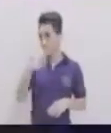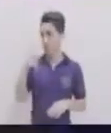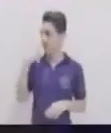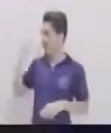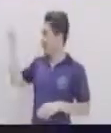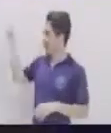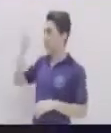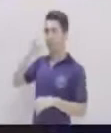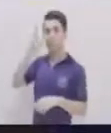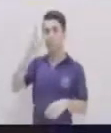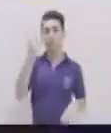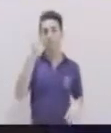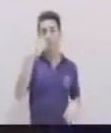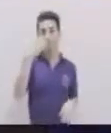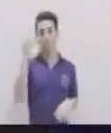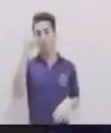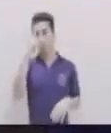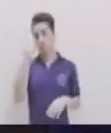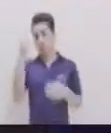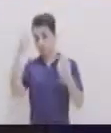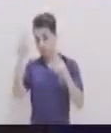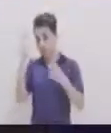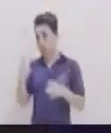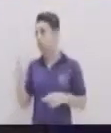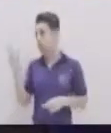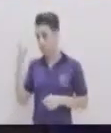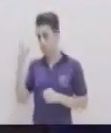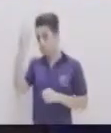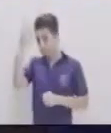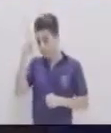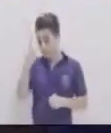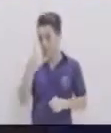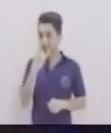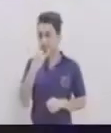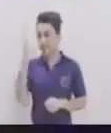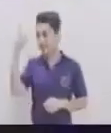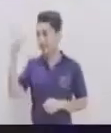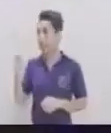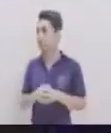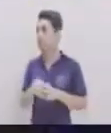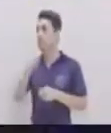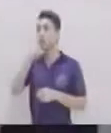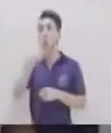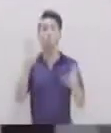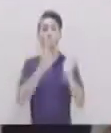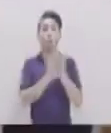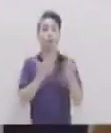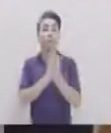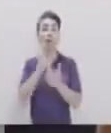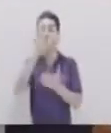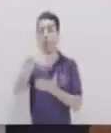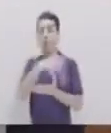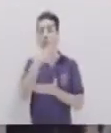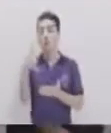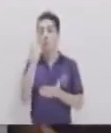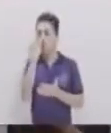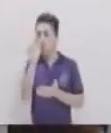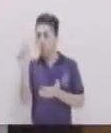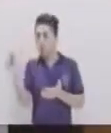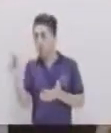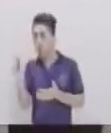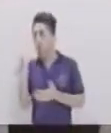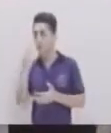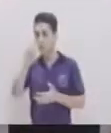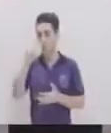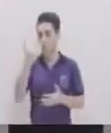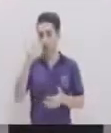datos. Ahora esta, con la ayuda de tu cuadernito de cuadrícula o una hoja y la ayuda de un adulto, si tú